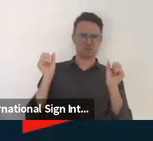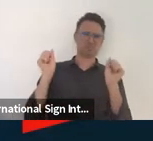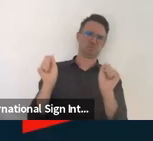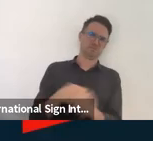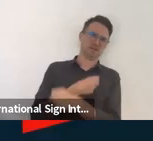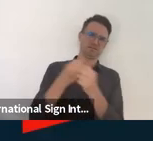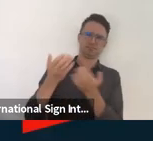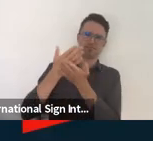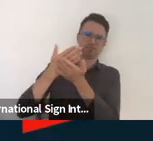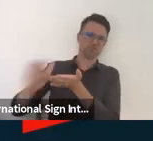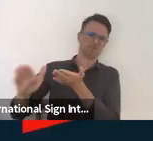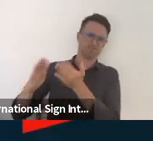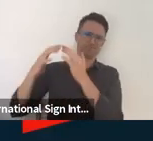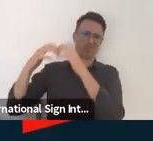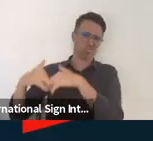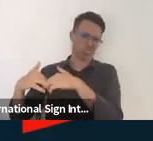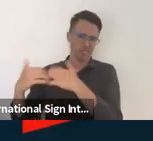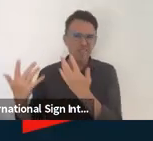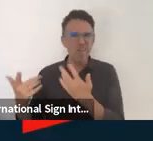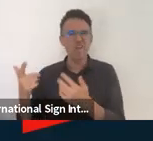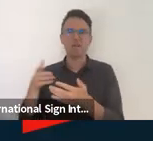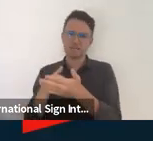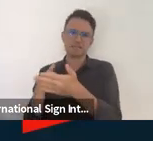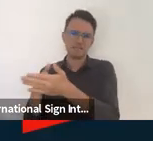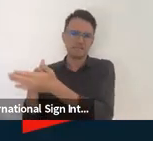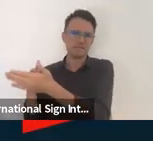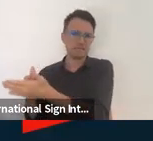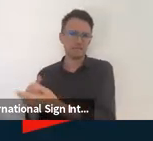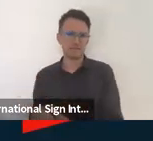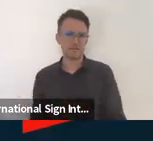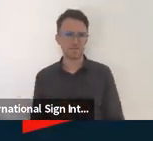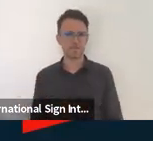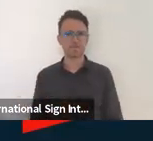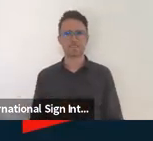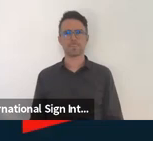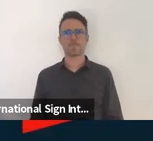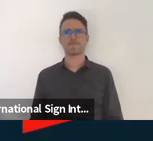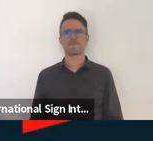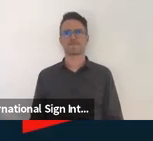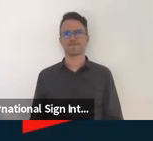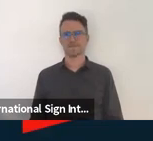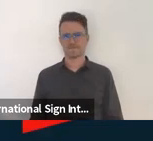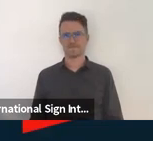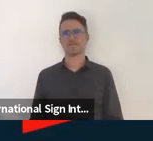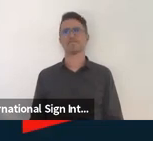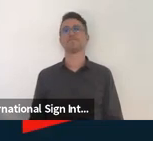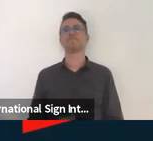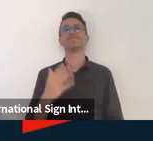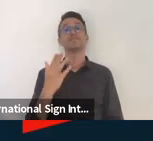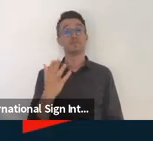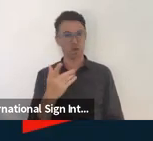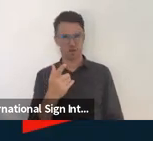jóvenes indígenas y afrobolivianos de Santa Cruz de la Sierra, la cual es una organización de activistas jóvenes que